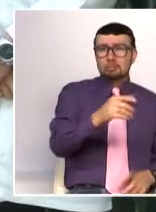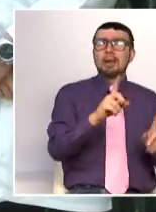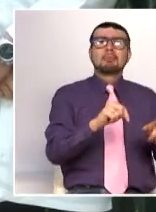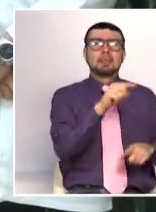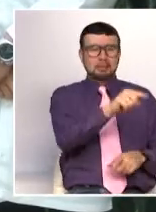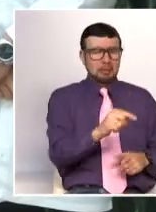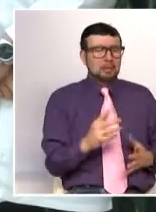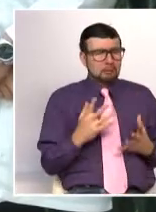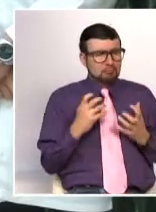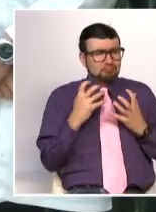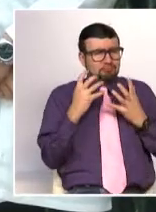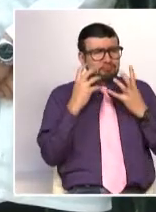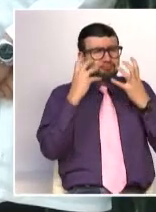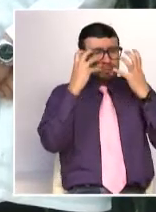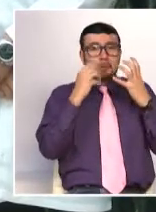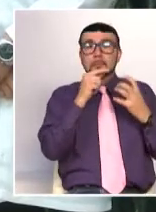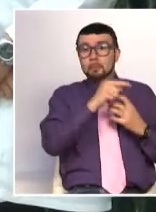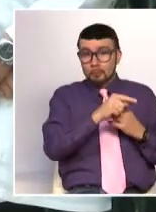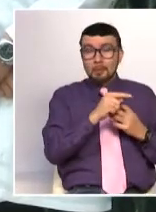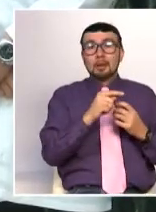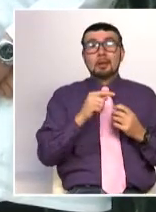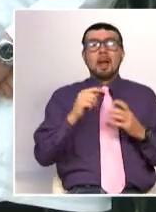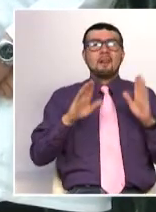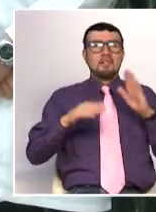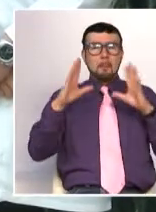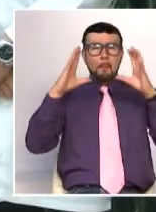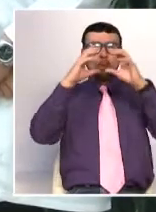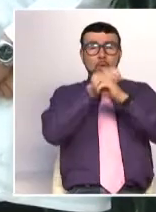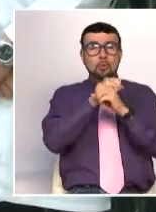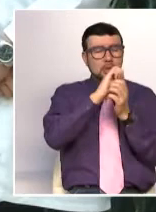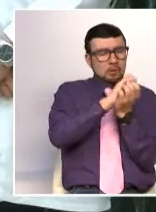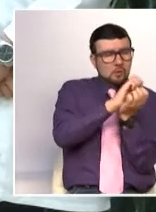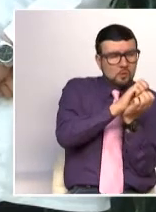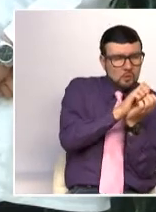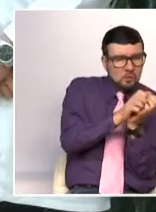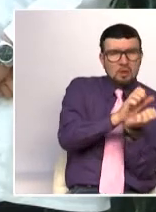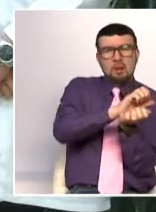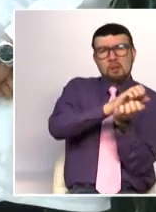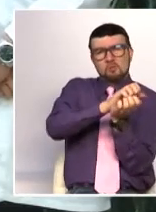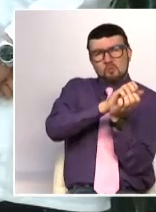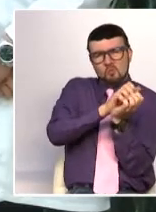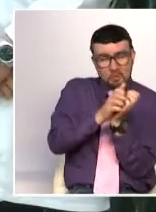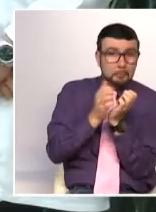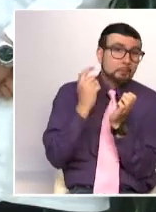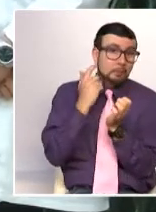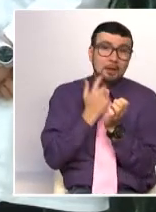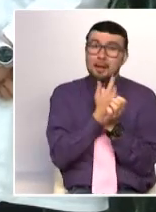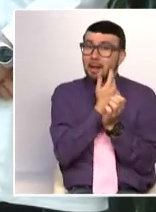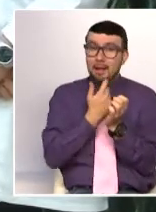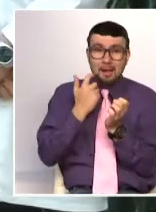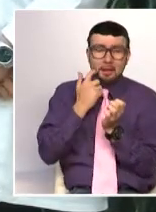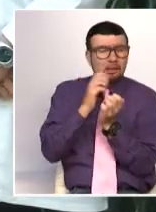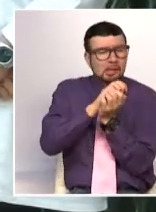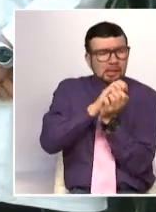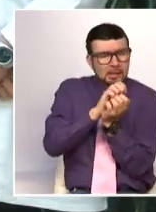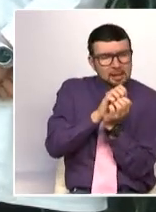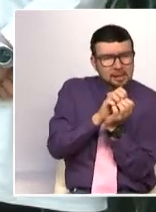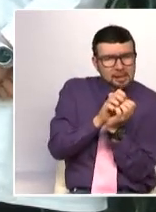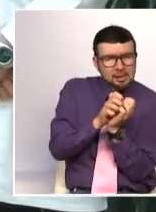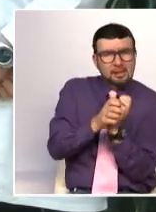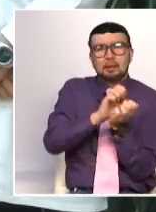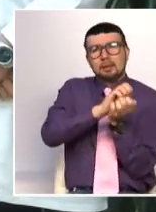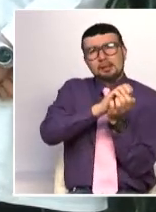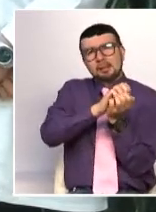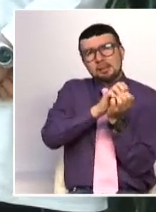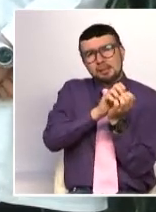estrés y brooks han existe una diferencia entre bruxismo rechinar esos dientes y como patinar